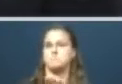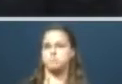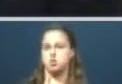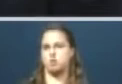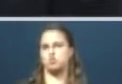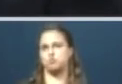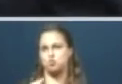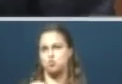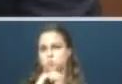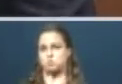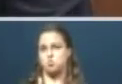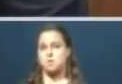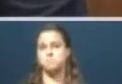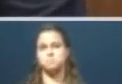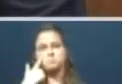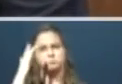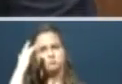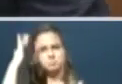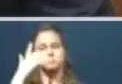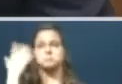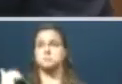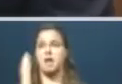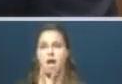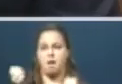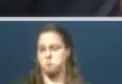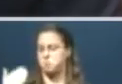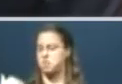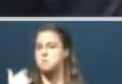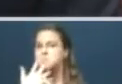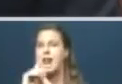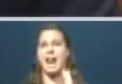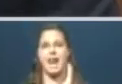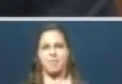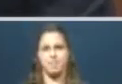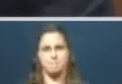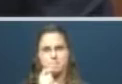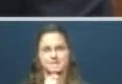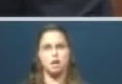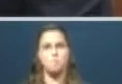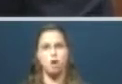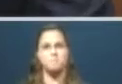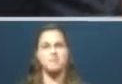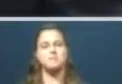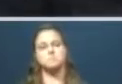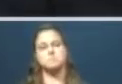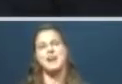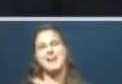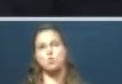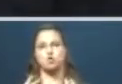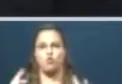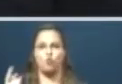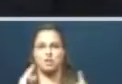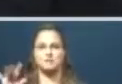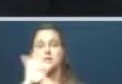tal es el propósito de iniciativas aprobadas en los últimos meses como la ley de pesca el programa de movilización de recursos forestales o el plan